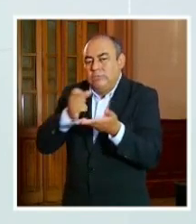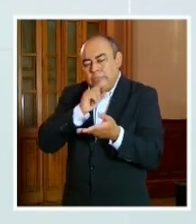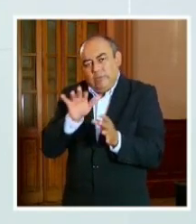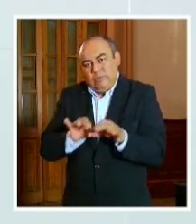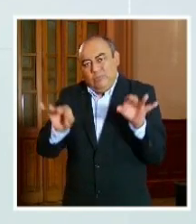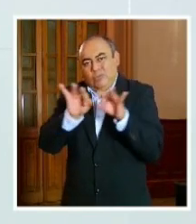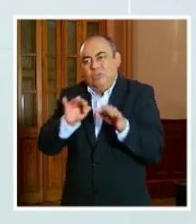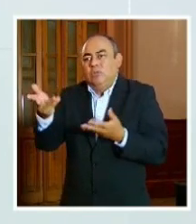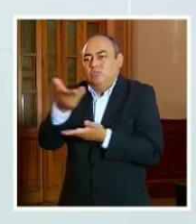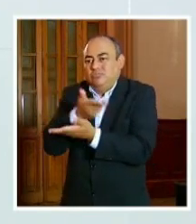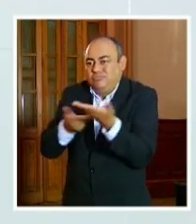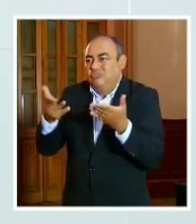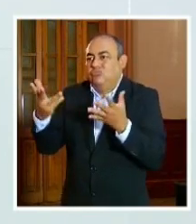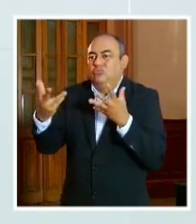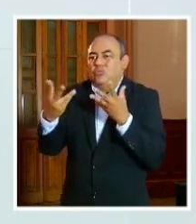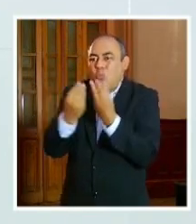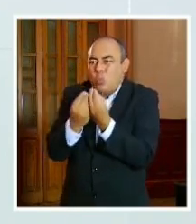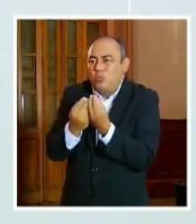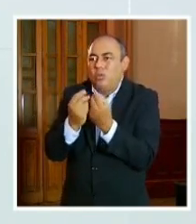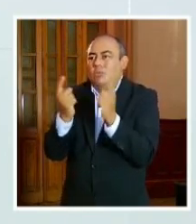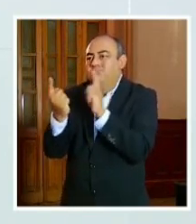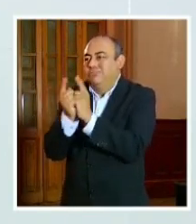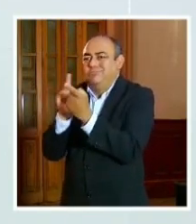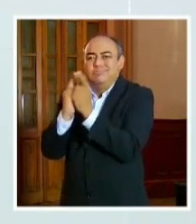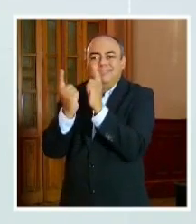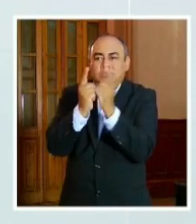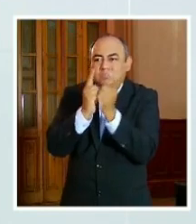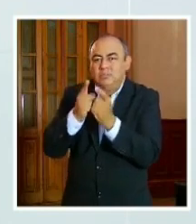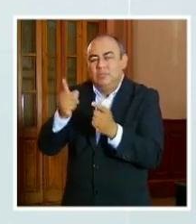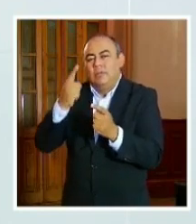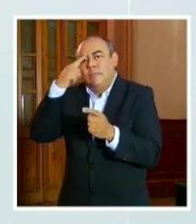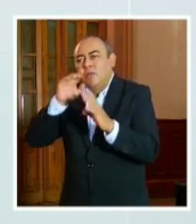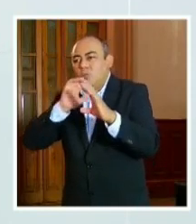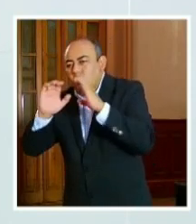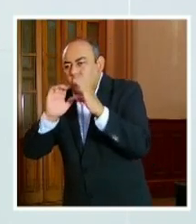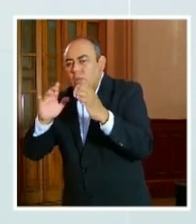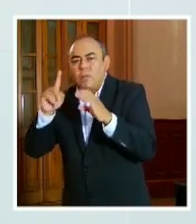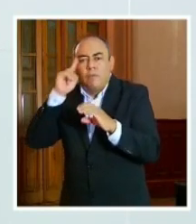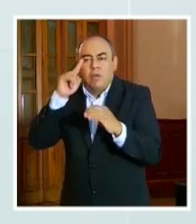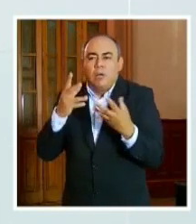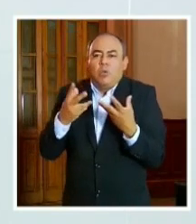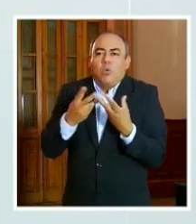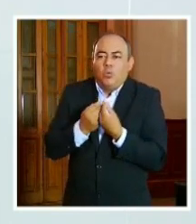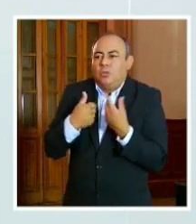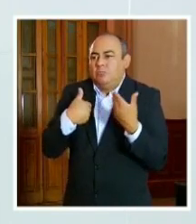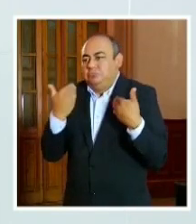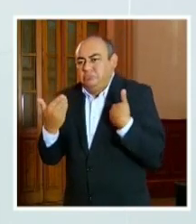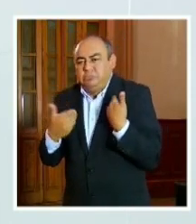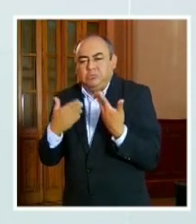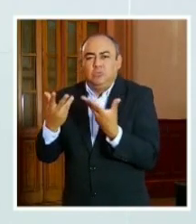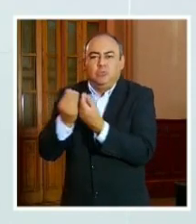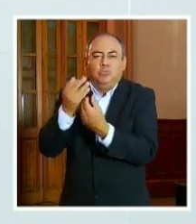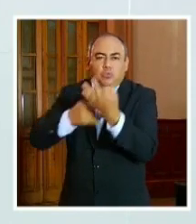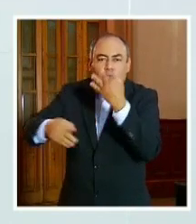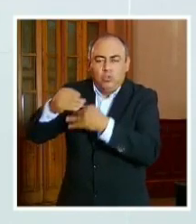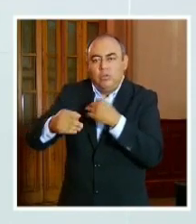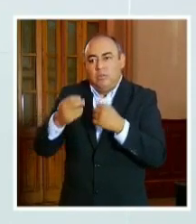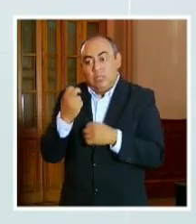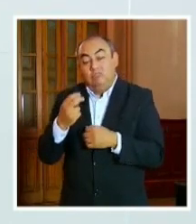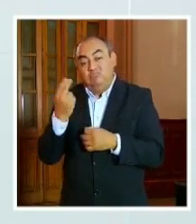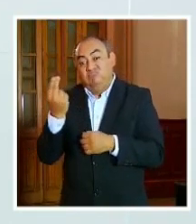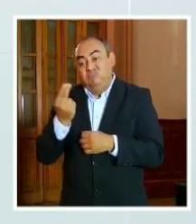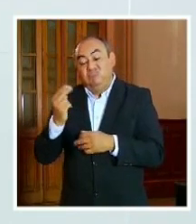también de la parte de comunicación y de socialización que tenemos y que requerimos para